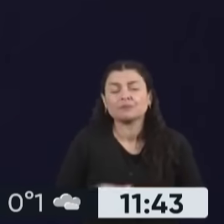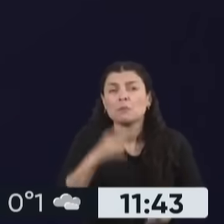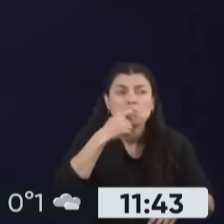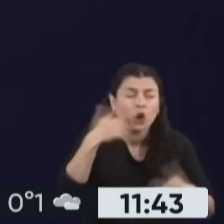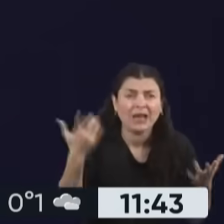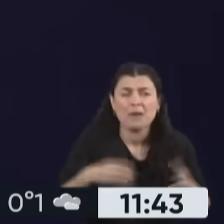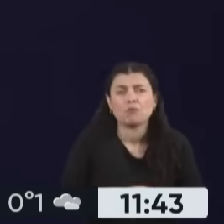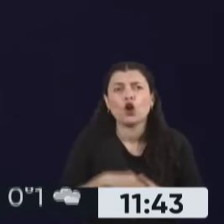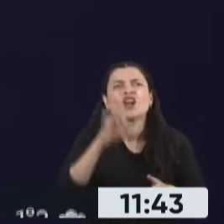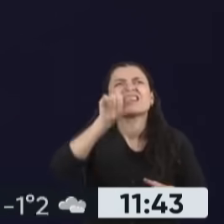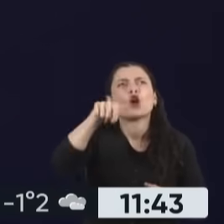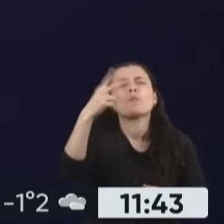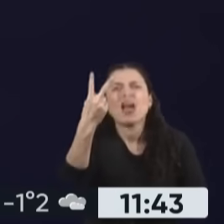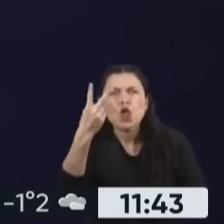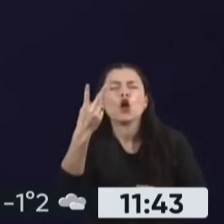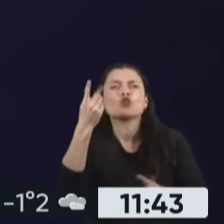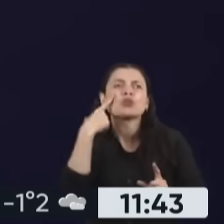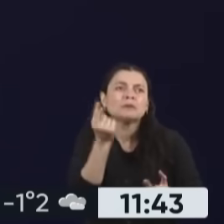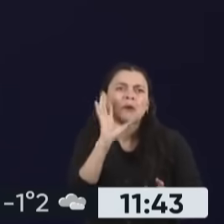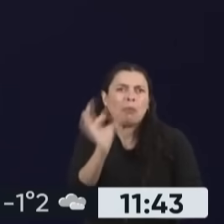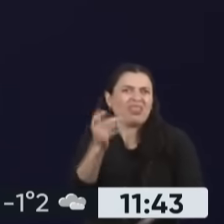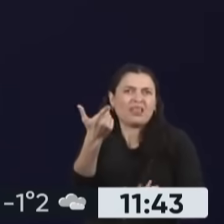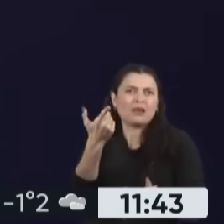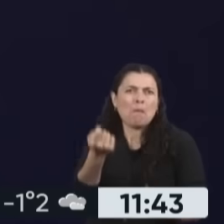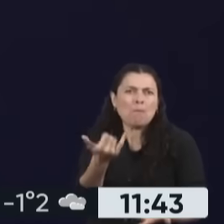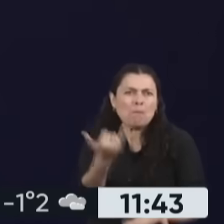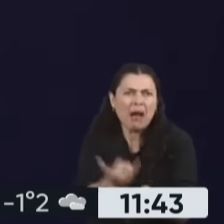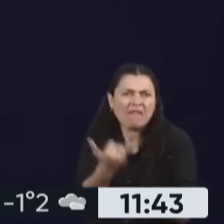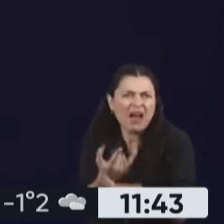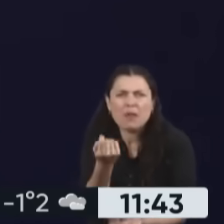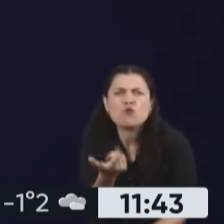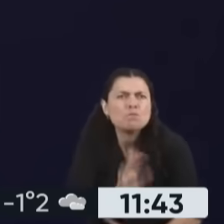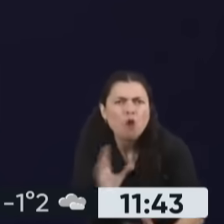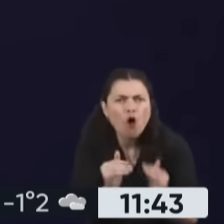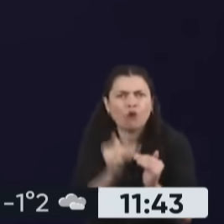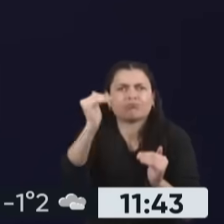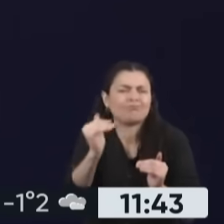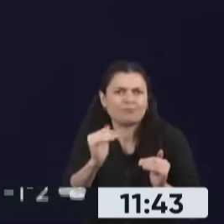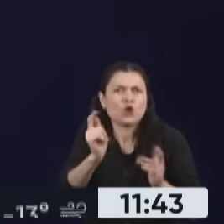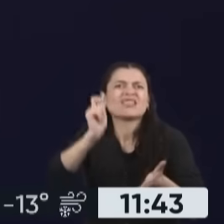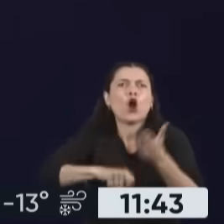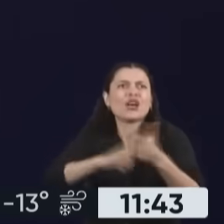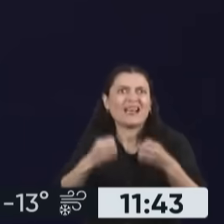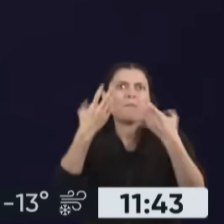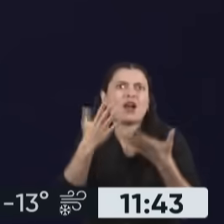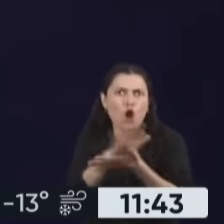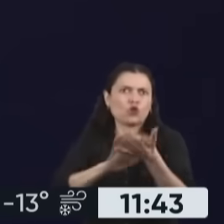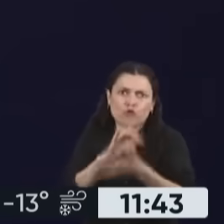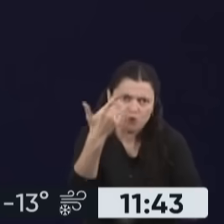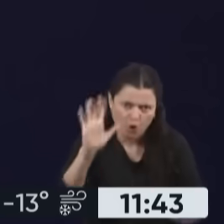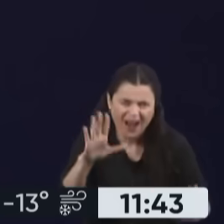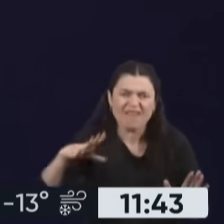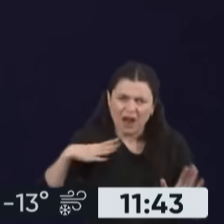que el 0,2% es una suba marginal, pero es un número que está incidido por